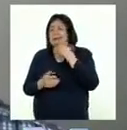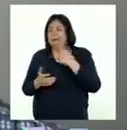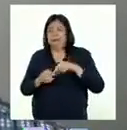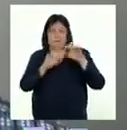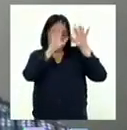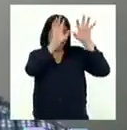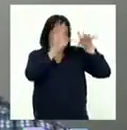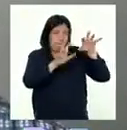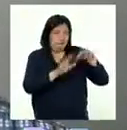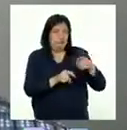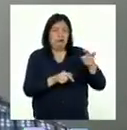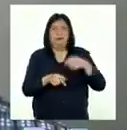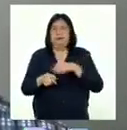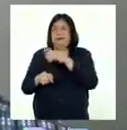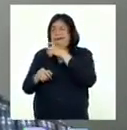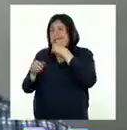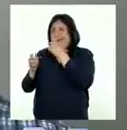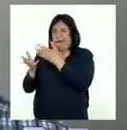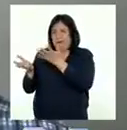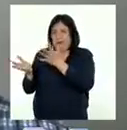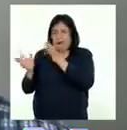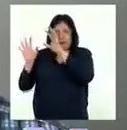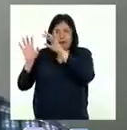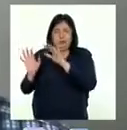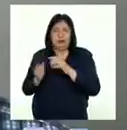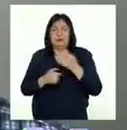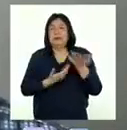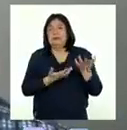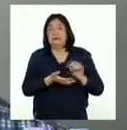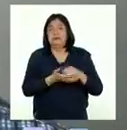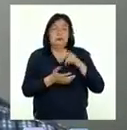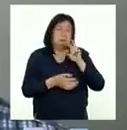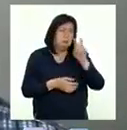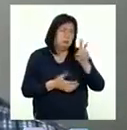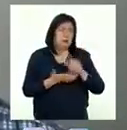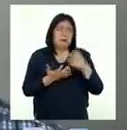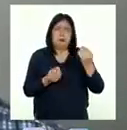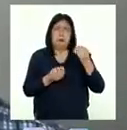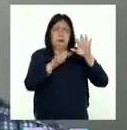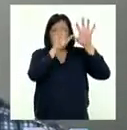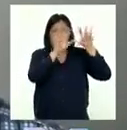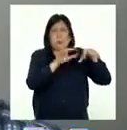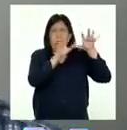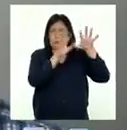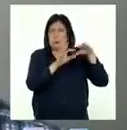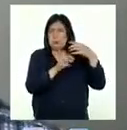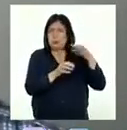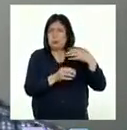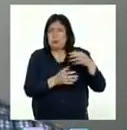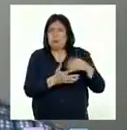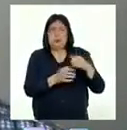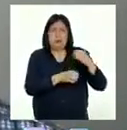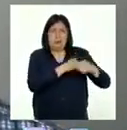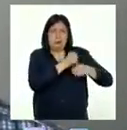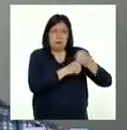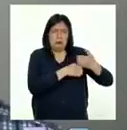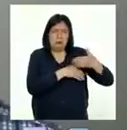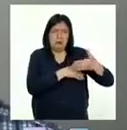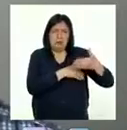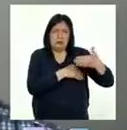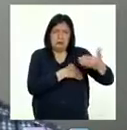temporada de lluvias y la temporada seca. Entonces podemos ver cómo la temporada de lluvia a lo largo de los años